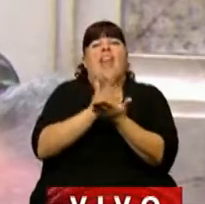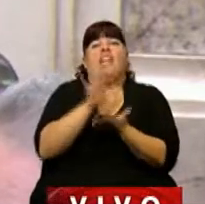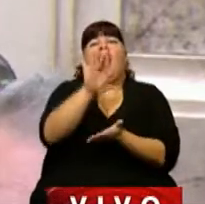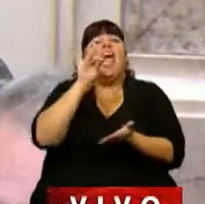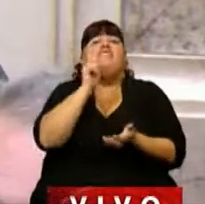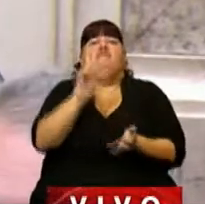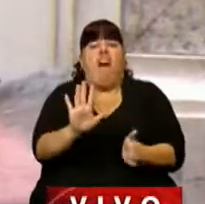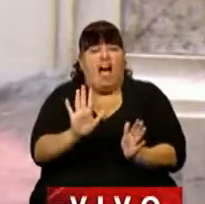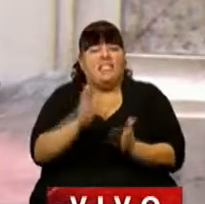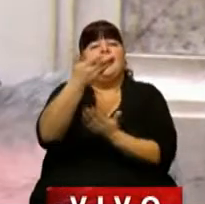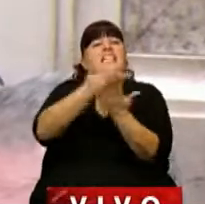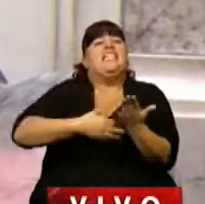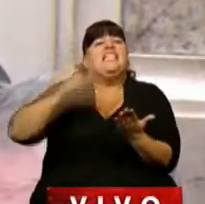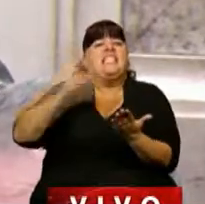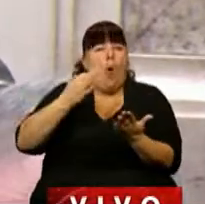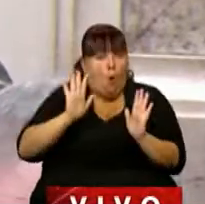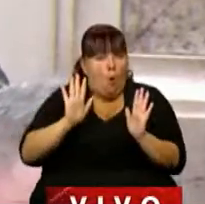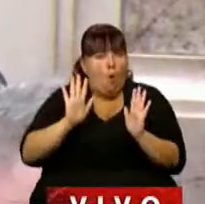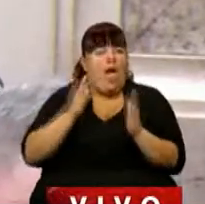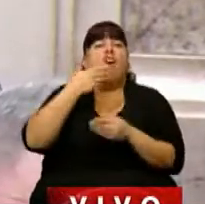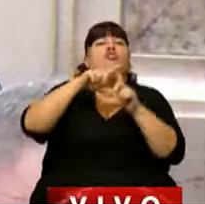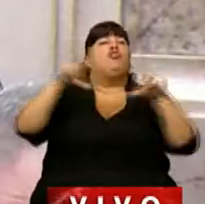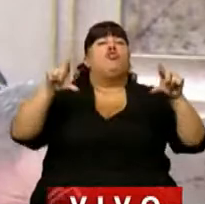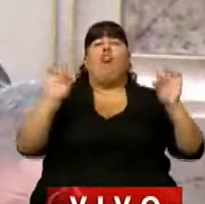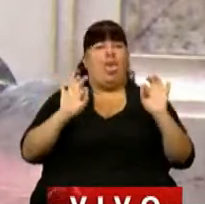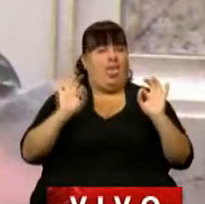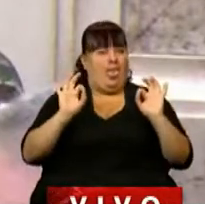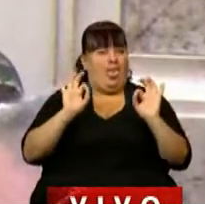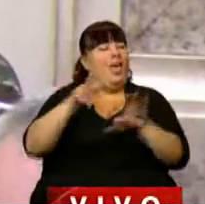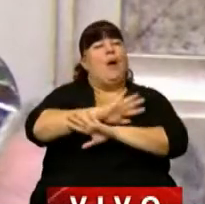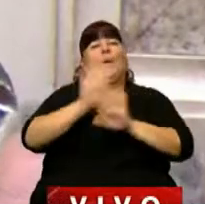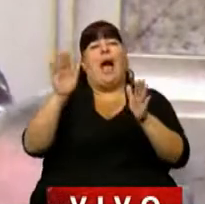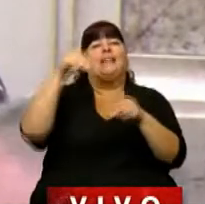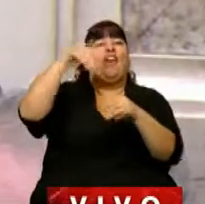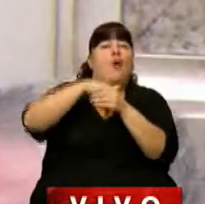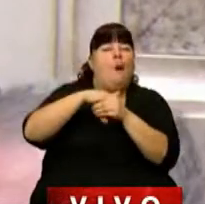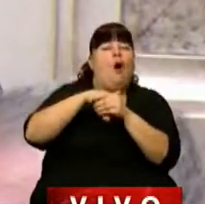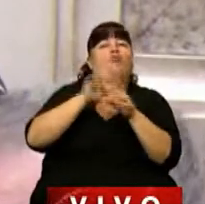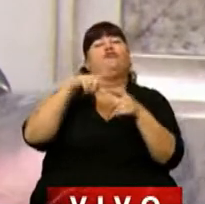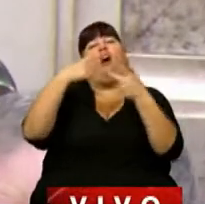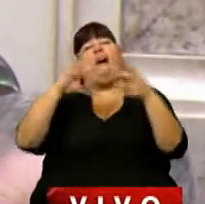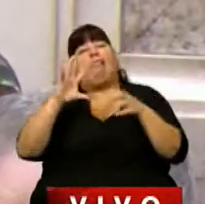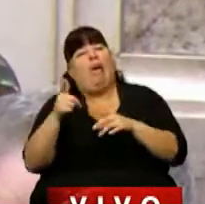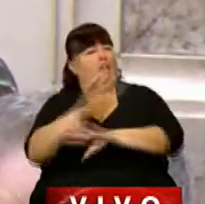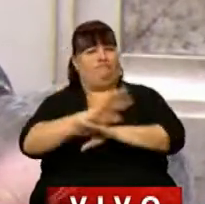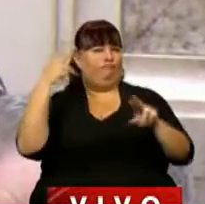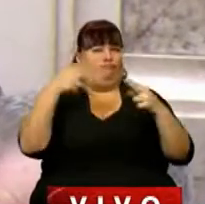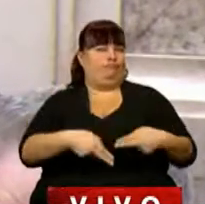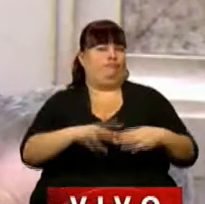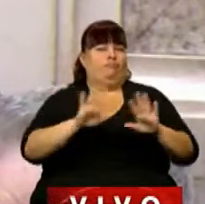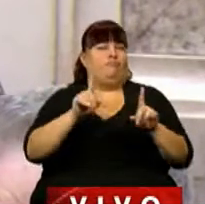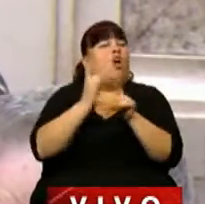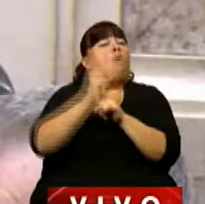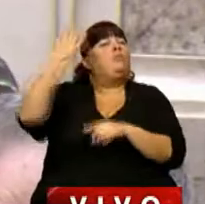sencillez, boleta segura y sin sobre, erradica el voto cadena y otras trampas